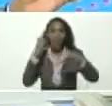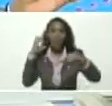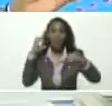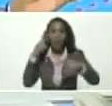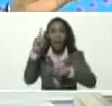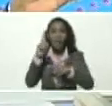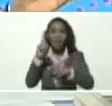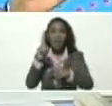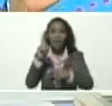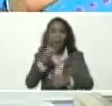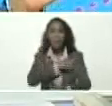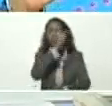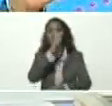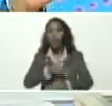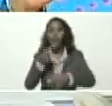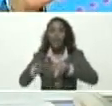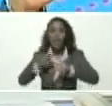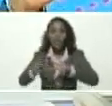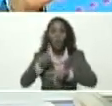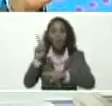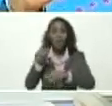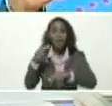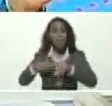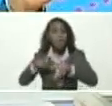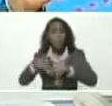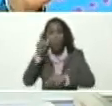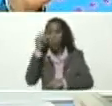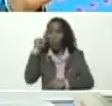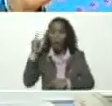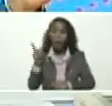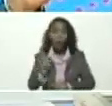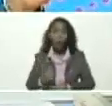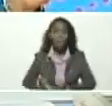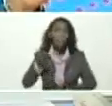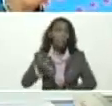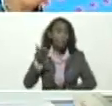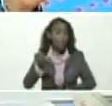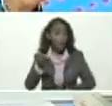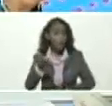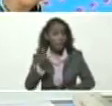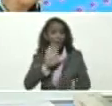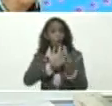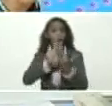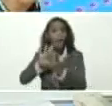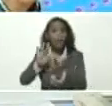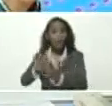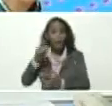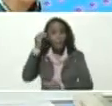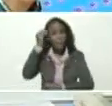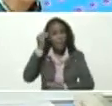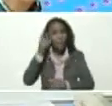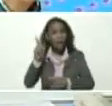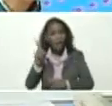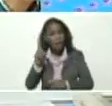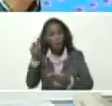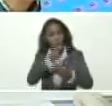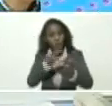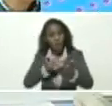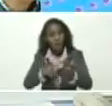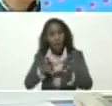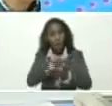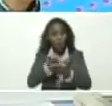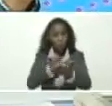infantil, poesía para niños y niñas tan importante, conectar a los niños y a las niñas con la escritura,